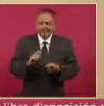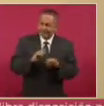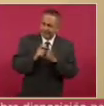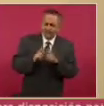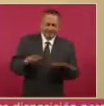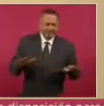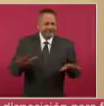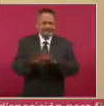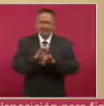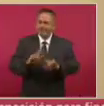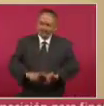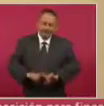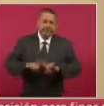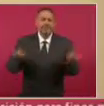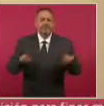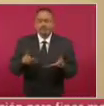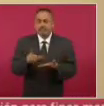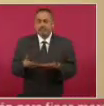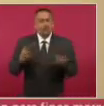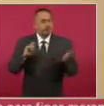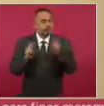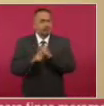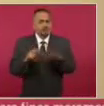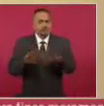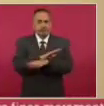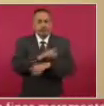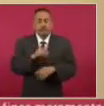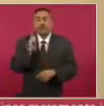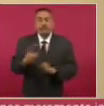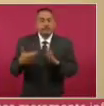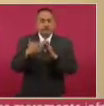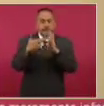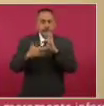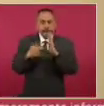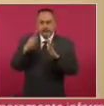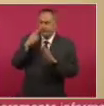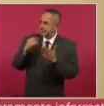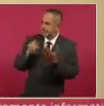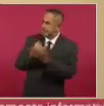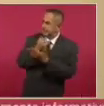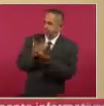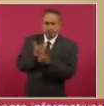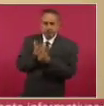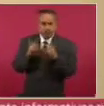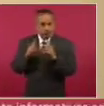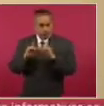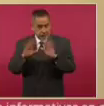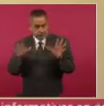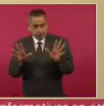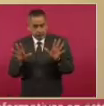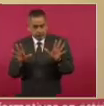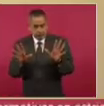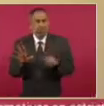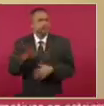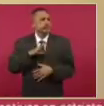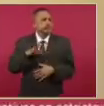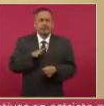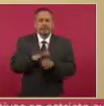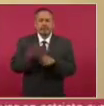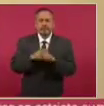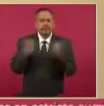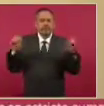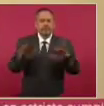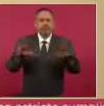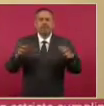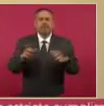estamos viviendo y ponen de manifiesto que cuando las reglas democráticas son claras, hay espacio